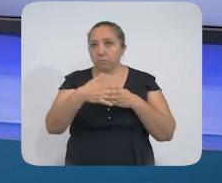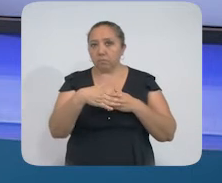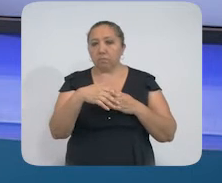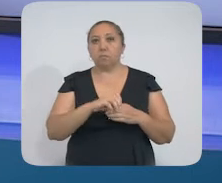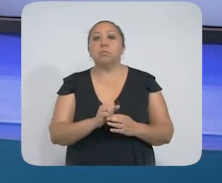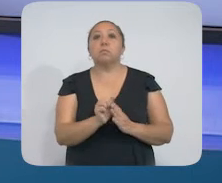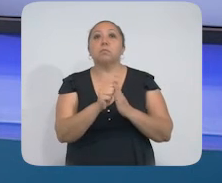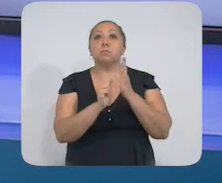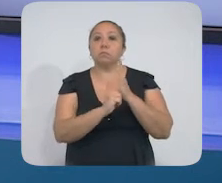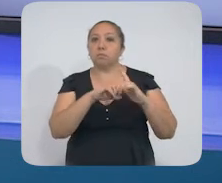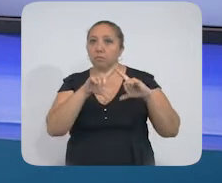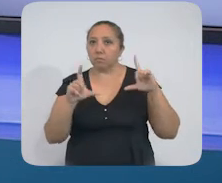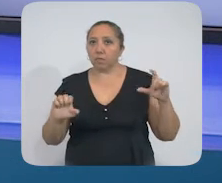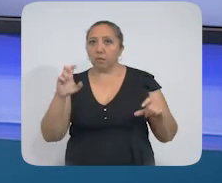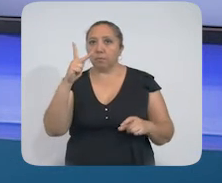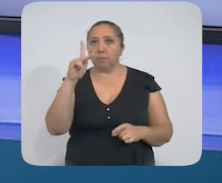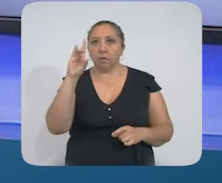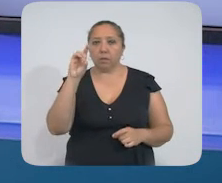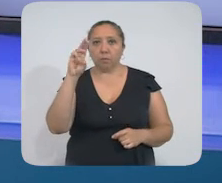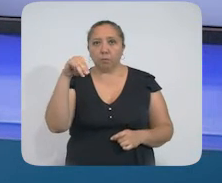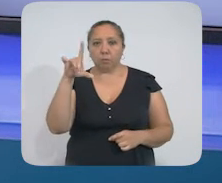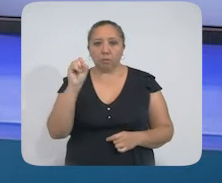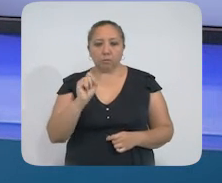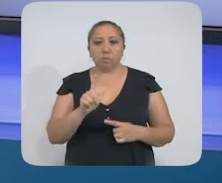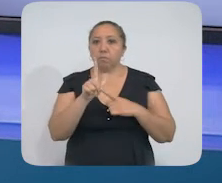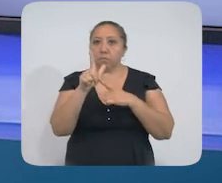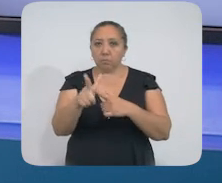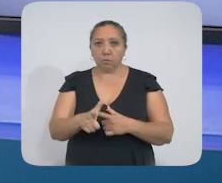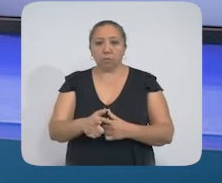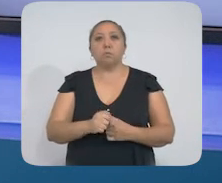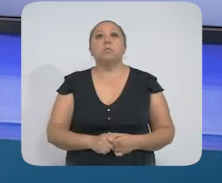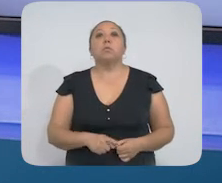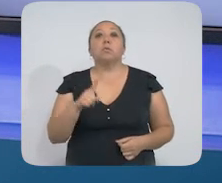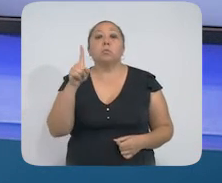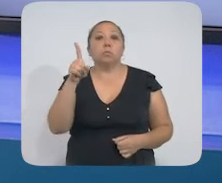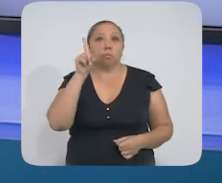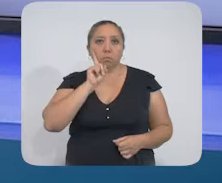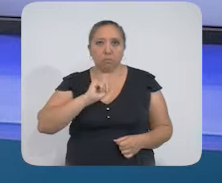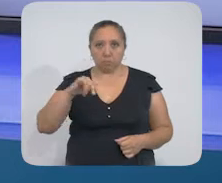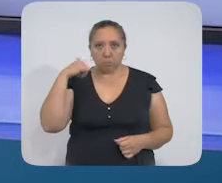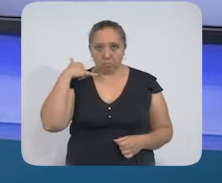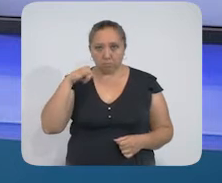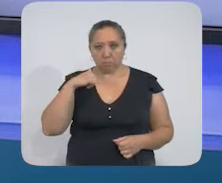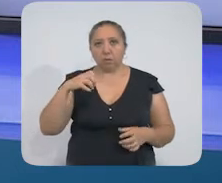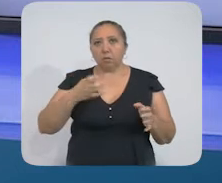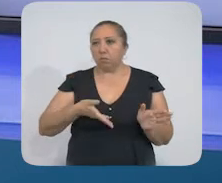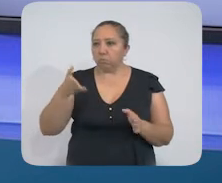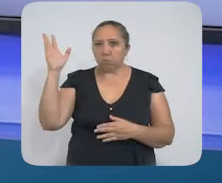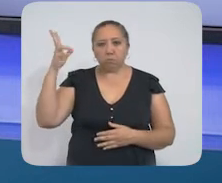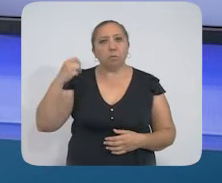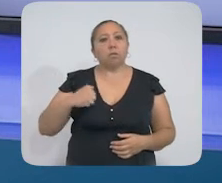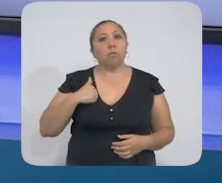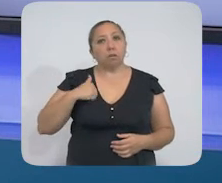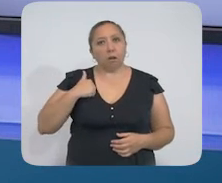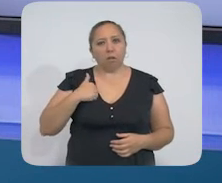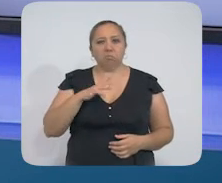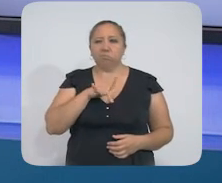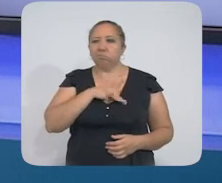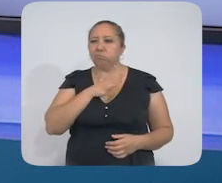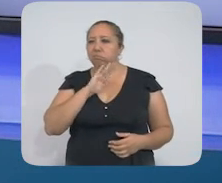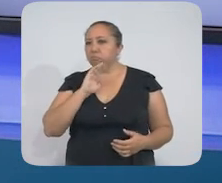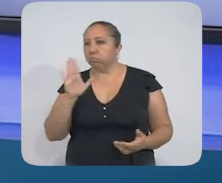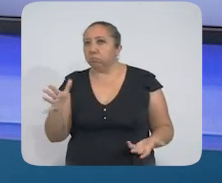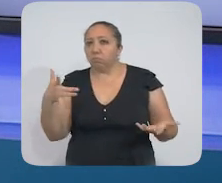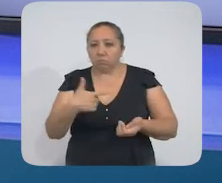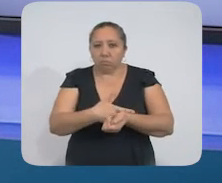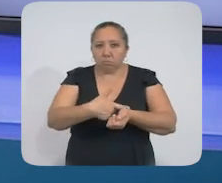Sistema Nacional de Epidemiología. Estamos dando puntual seguimiento al caso de una yucateca que, estando en Canadá, presentó síntomas y se realizó